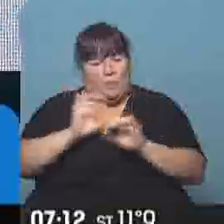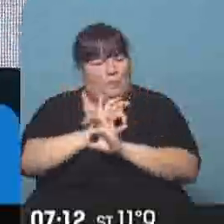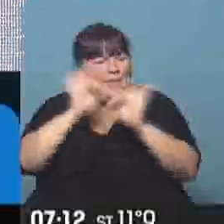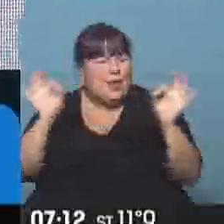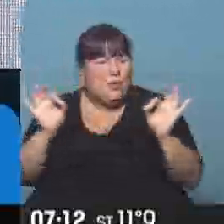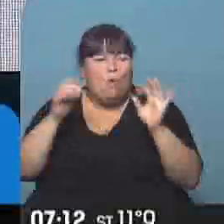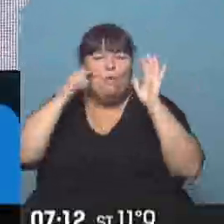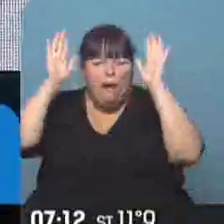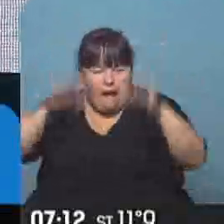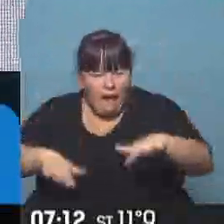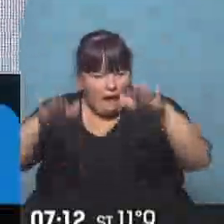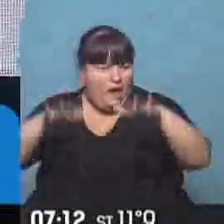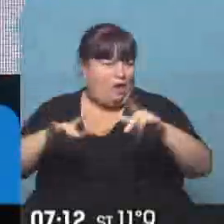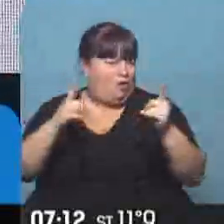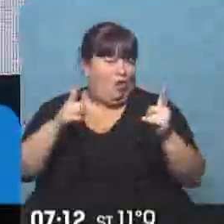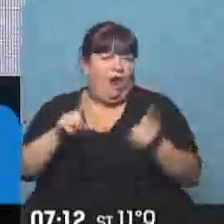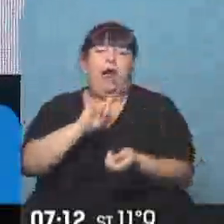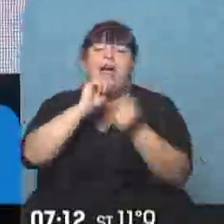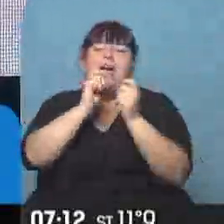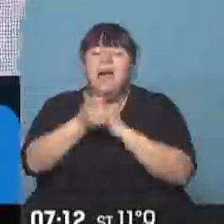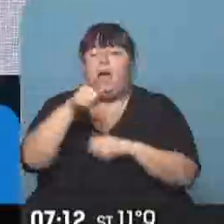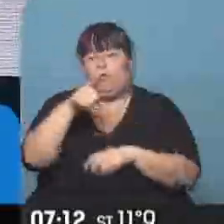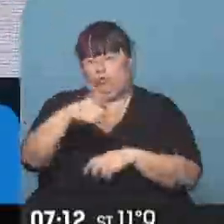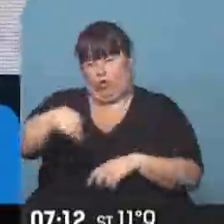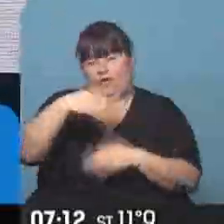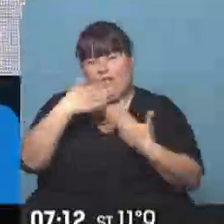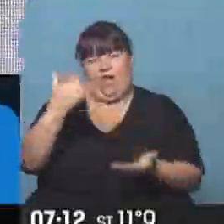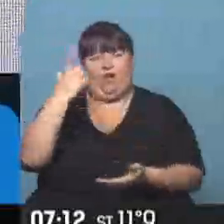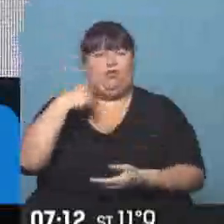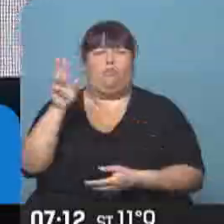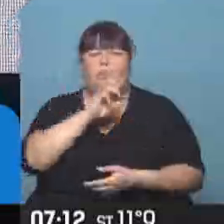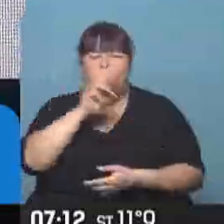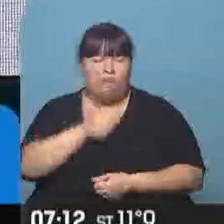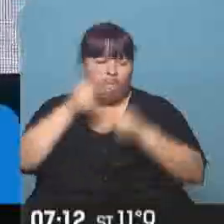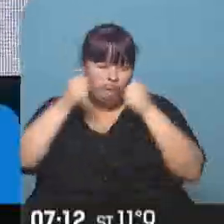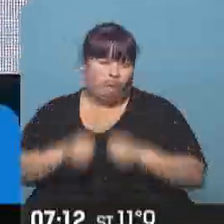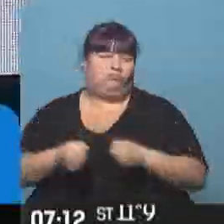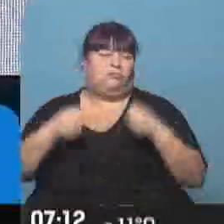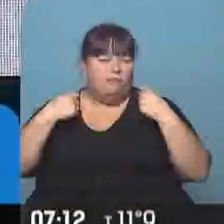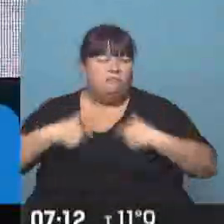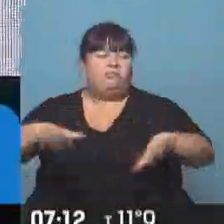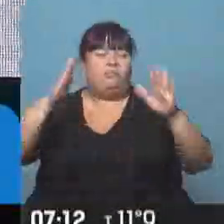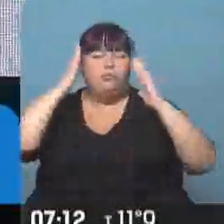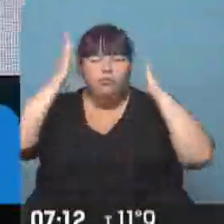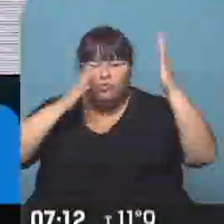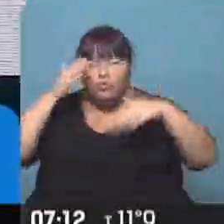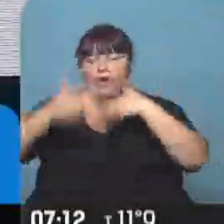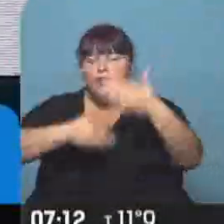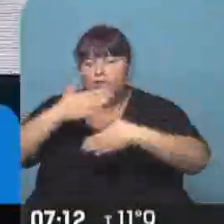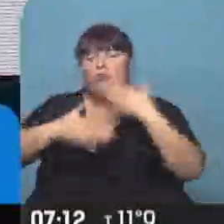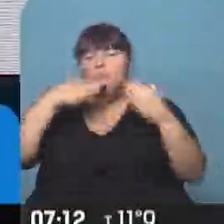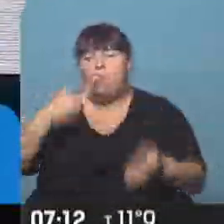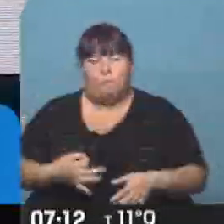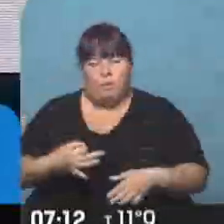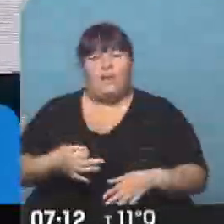nadie a quien venerar. El cambio lo llevan ustedes, hombres y mujeres que decidieron dar alas a sus sueños y llevarlos a